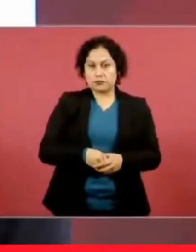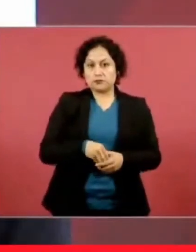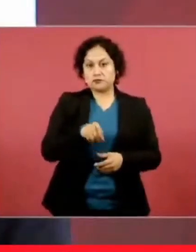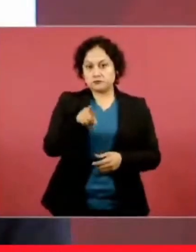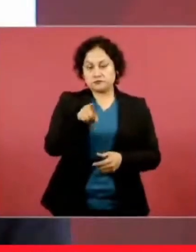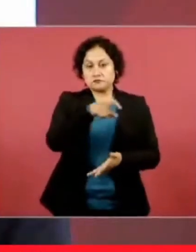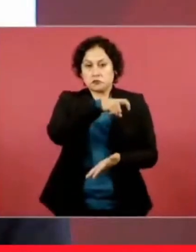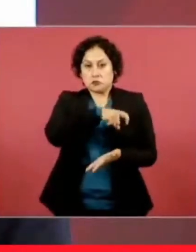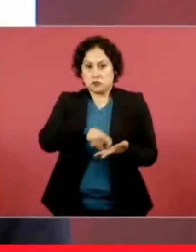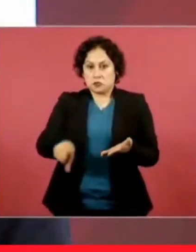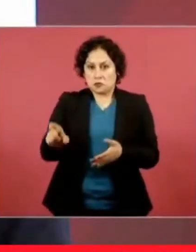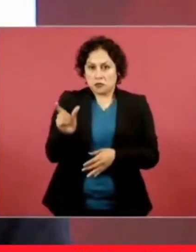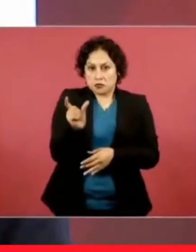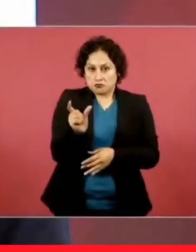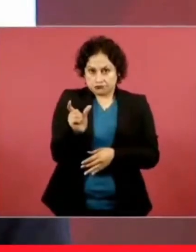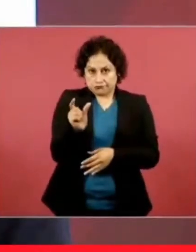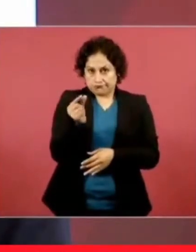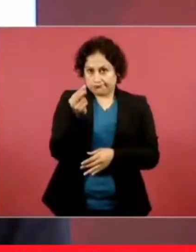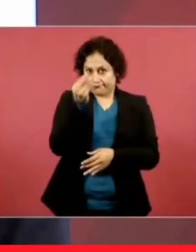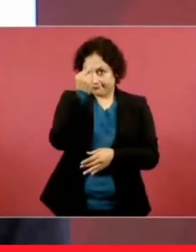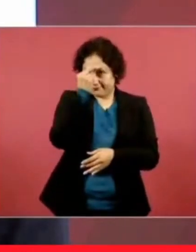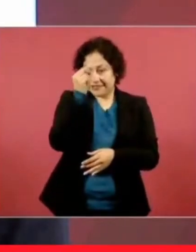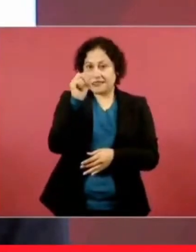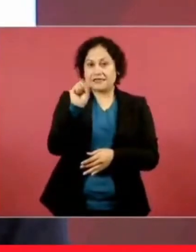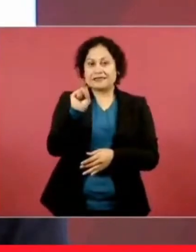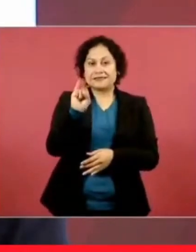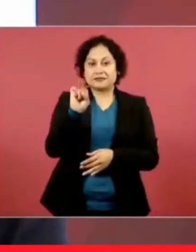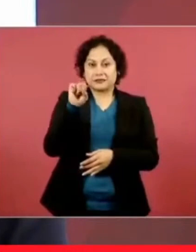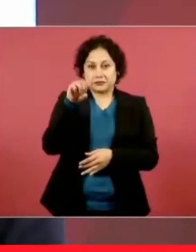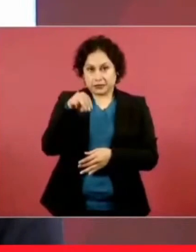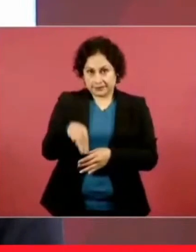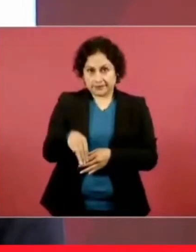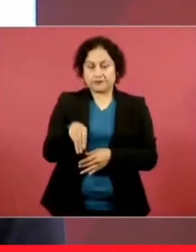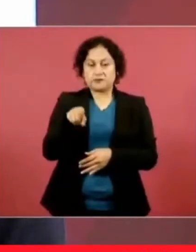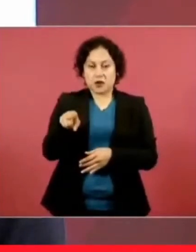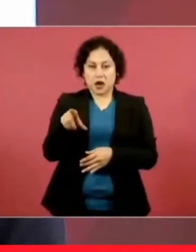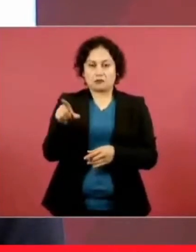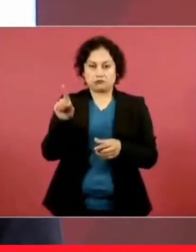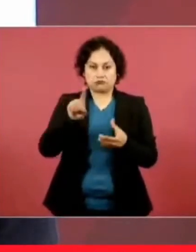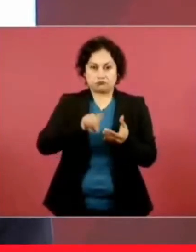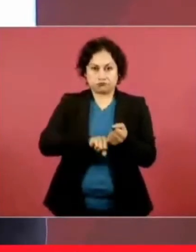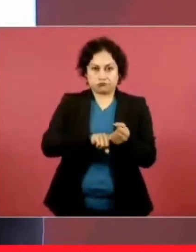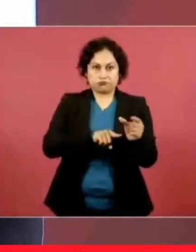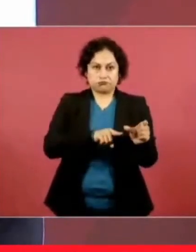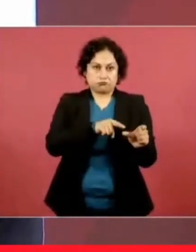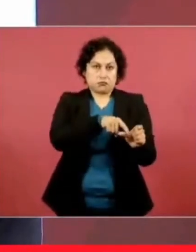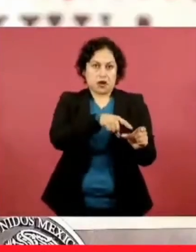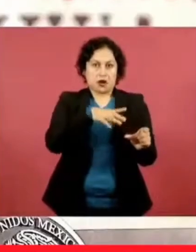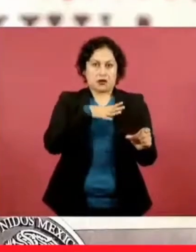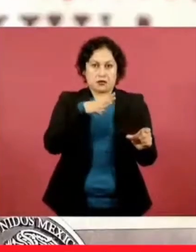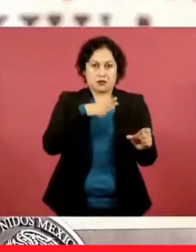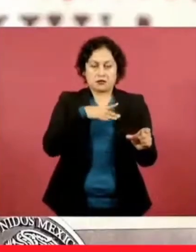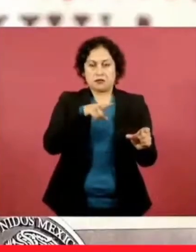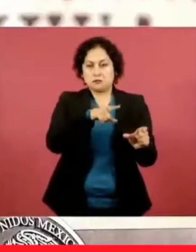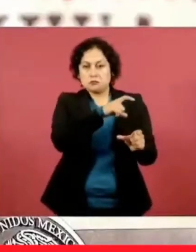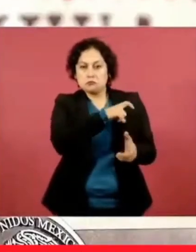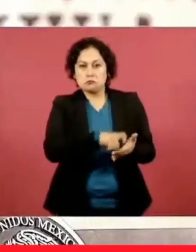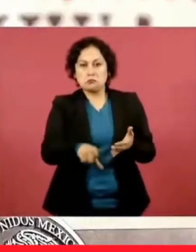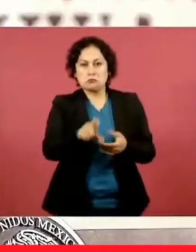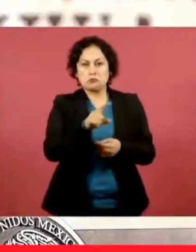una tarjeta SIM que ya tiene con un paquete determinado y introducirlo a su teléfono. Con esto cualquier